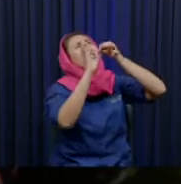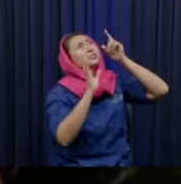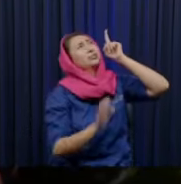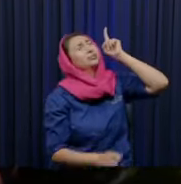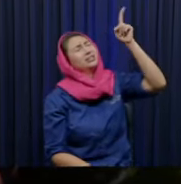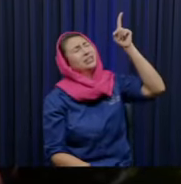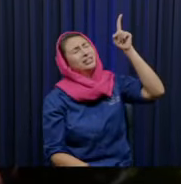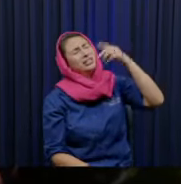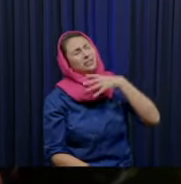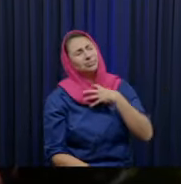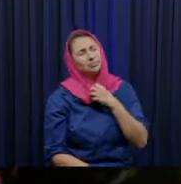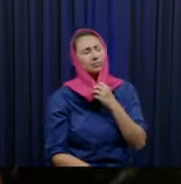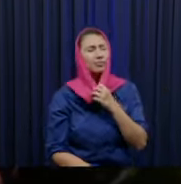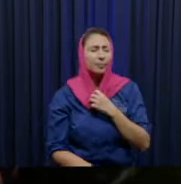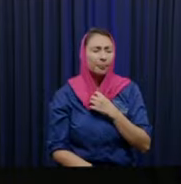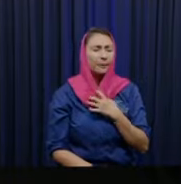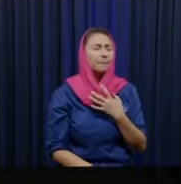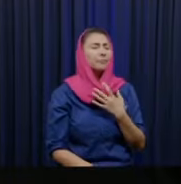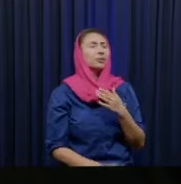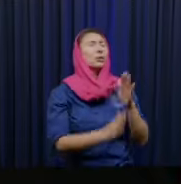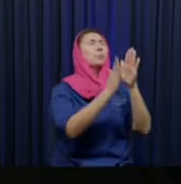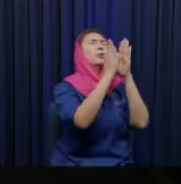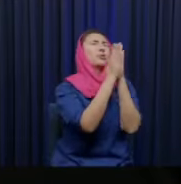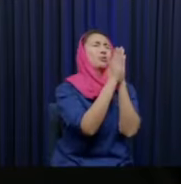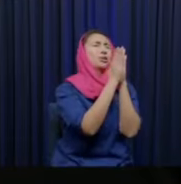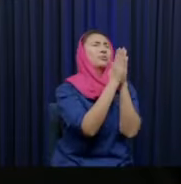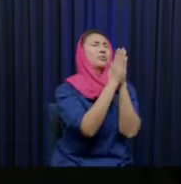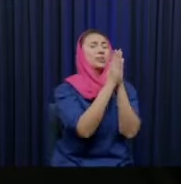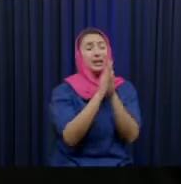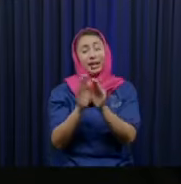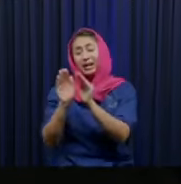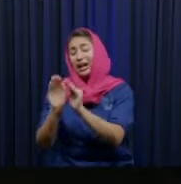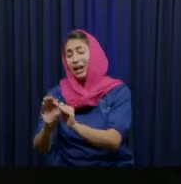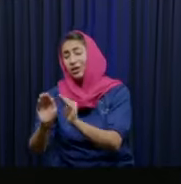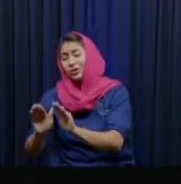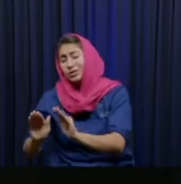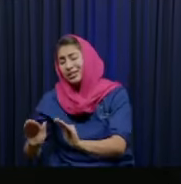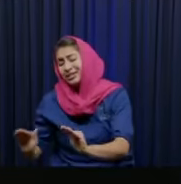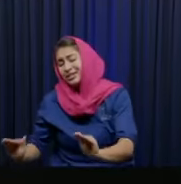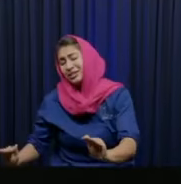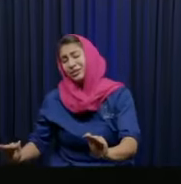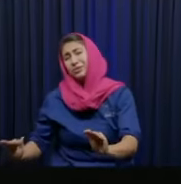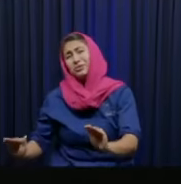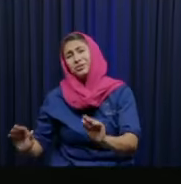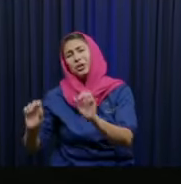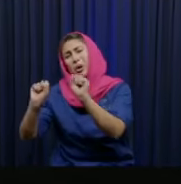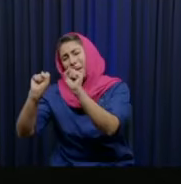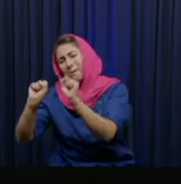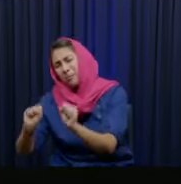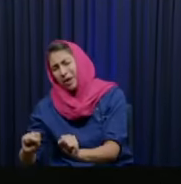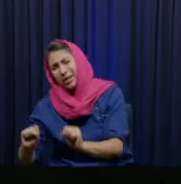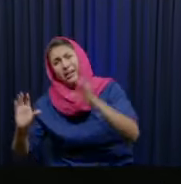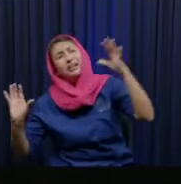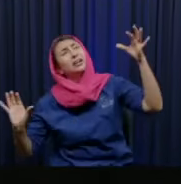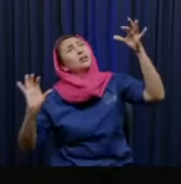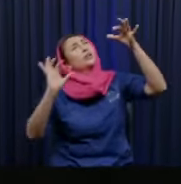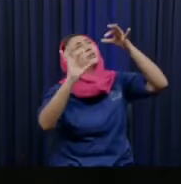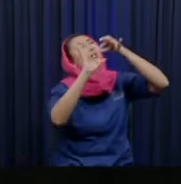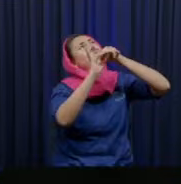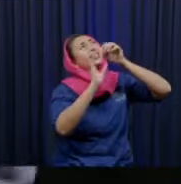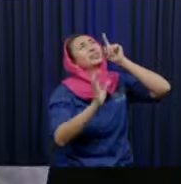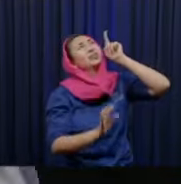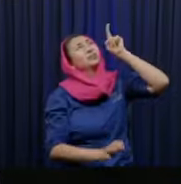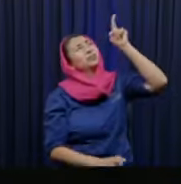nuestros chiquitines, Padre, en el nombre de Jesús, que ellos sean instrumentos para